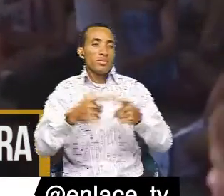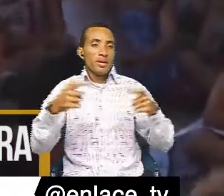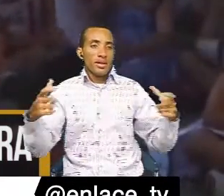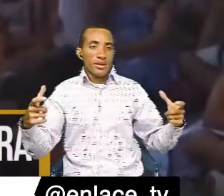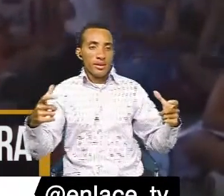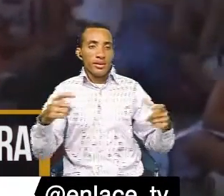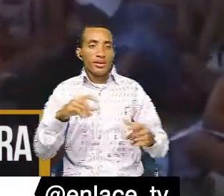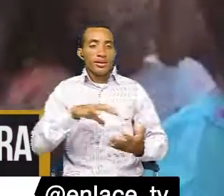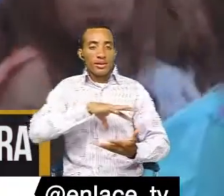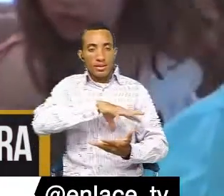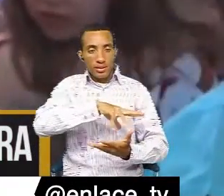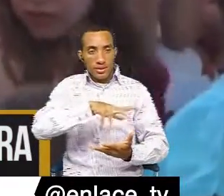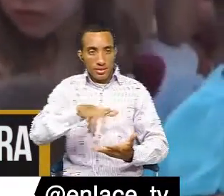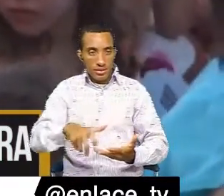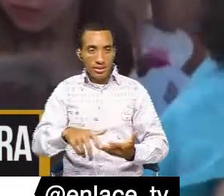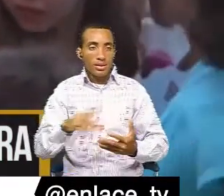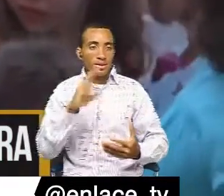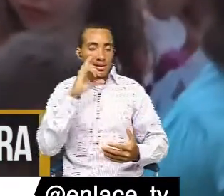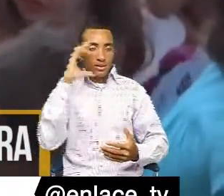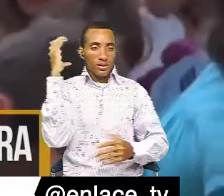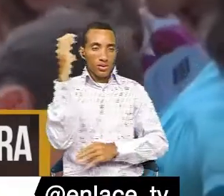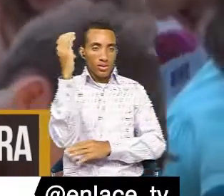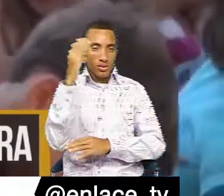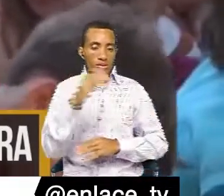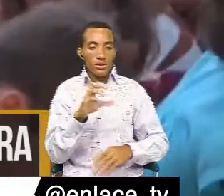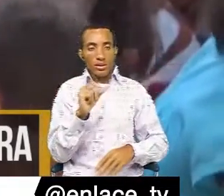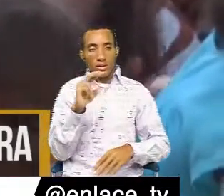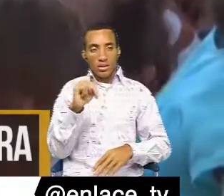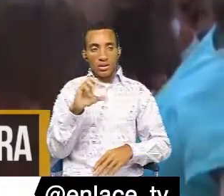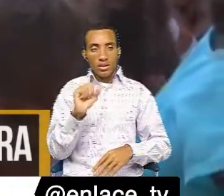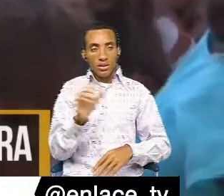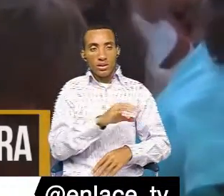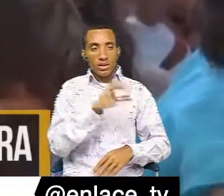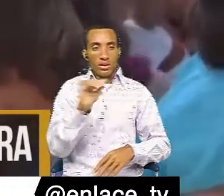Colombia. Ena Jiménez, que va a estar por Barranca Bermeja